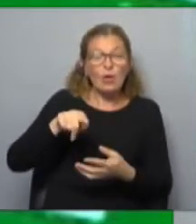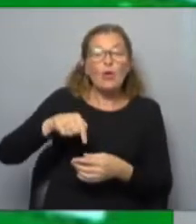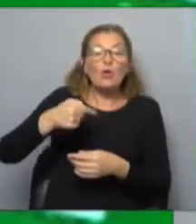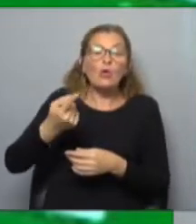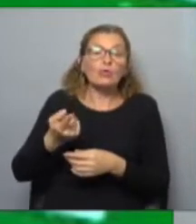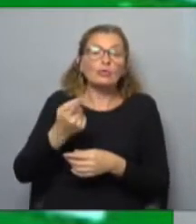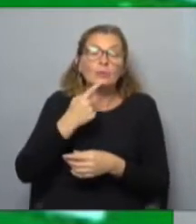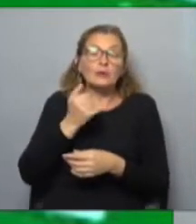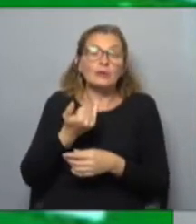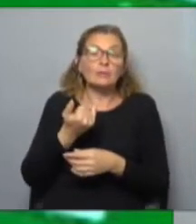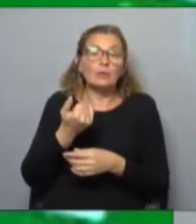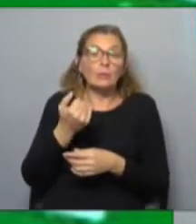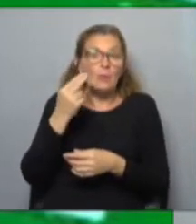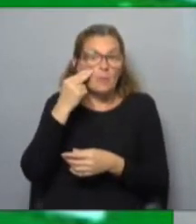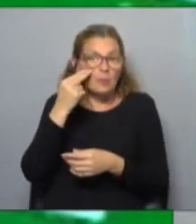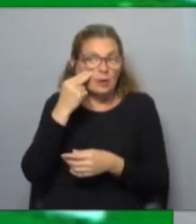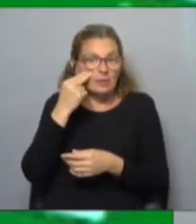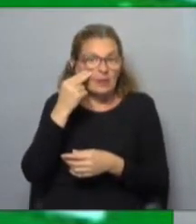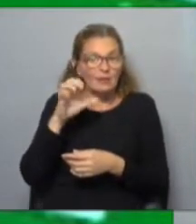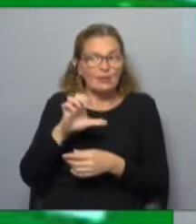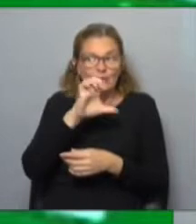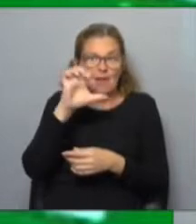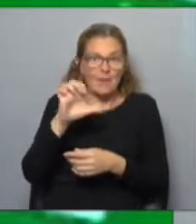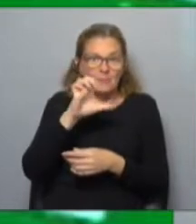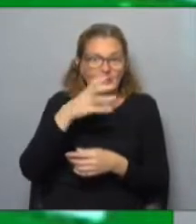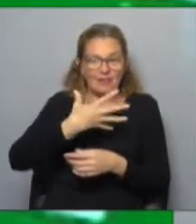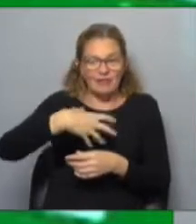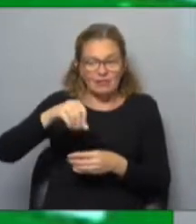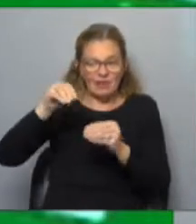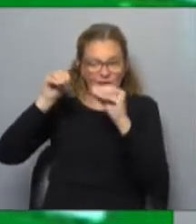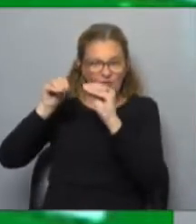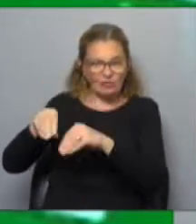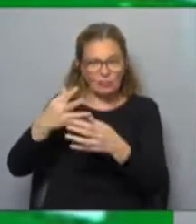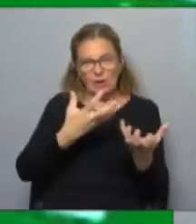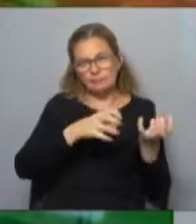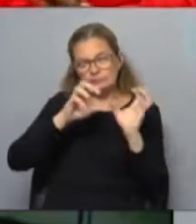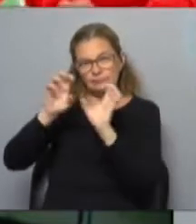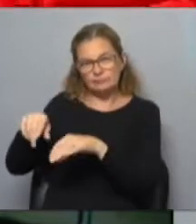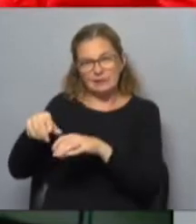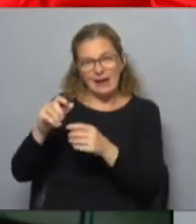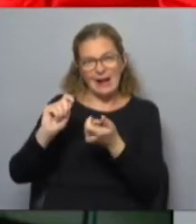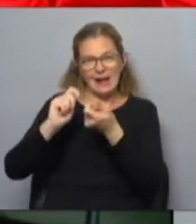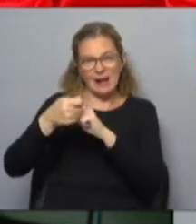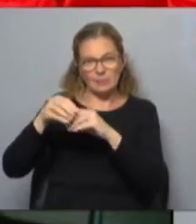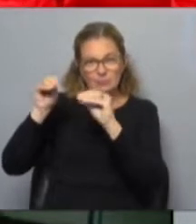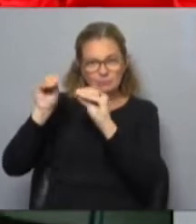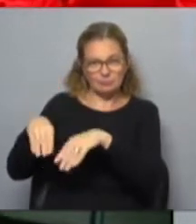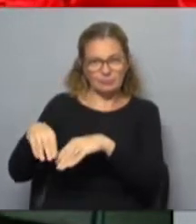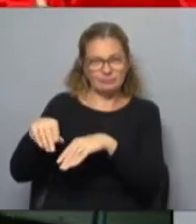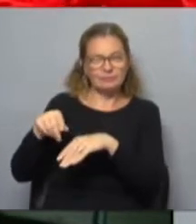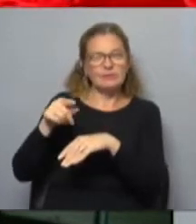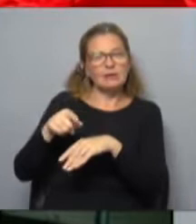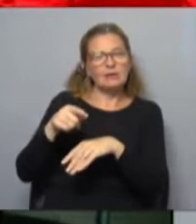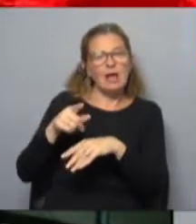tienen que ver con actividades delictivas, en donde empresas llevan sus residuos allí y en vez de llevarlo a Felipe Cardoso lo depositan en estos lugares.